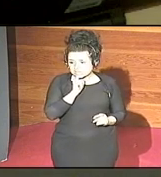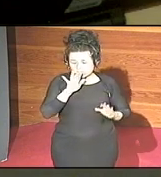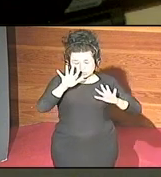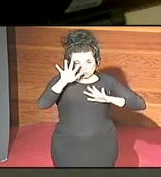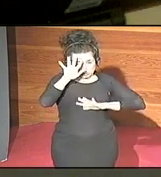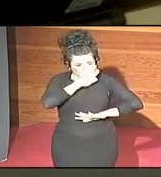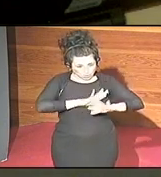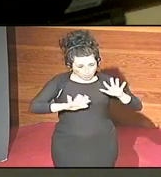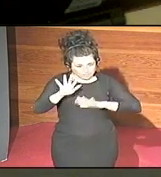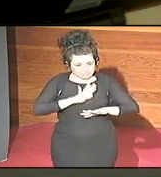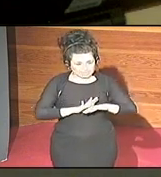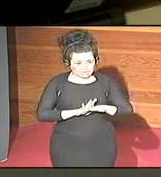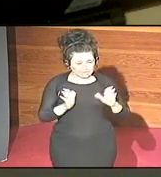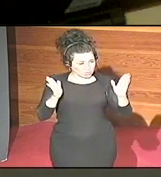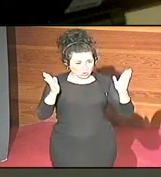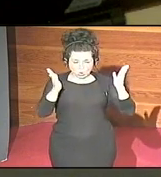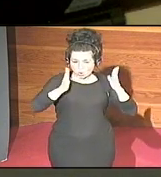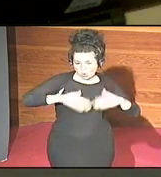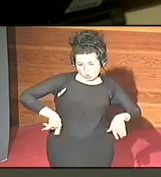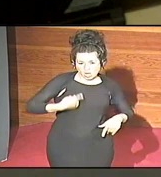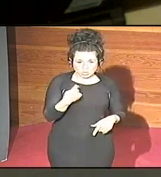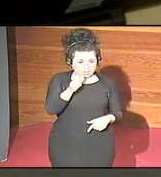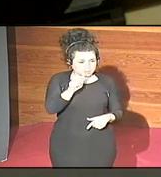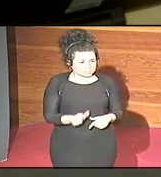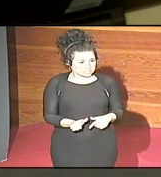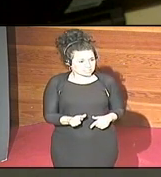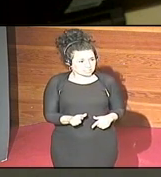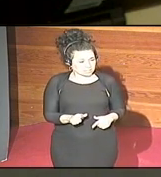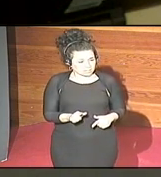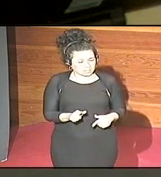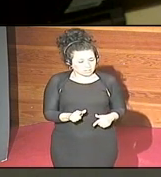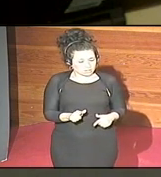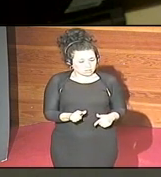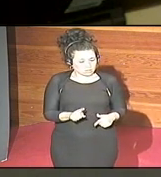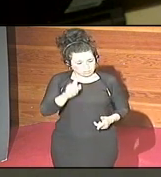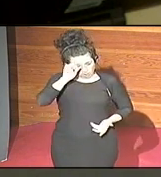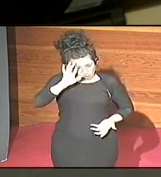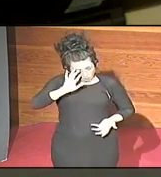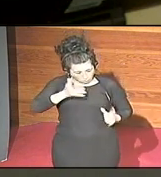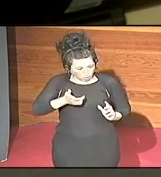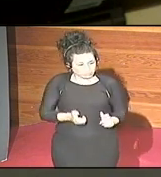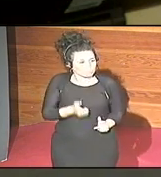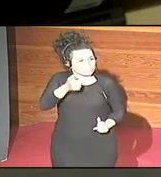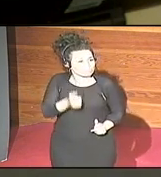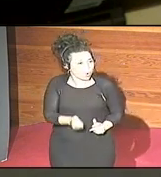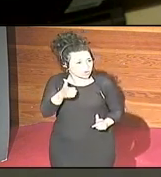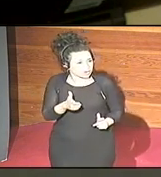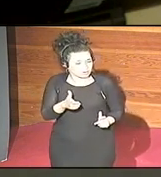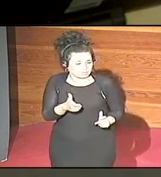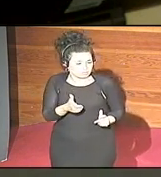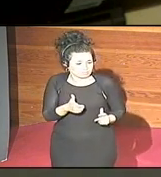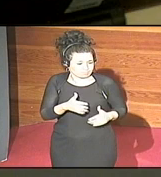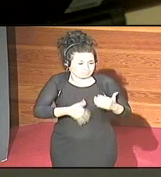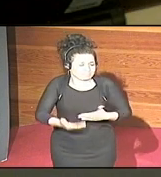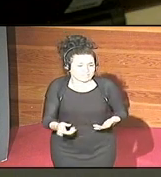No hay un doctor Folamour que de repente le enloquece y pueda apretar un botón, etc.